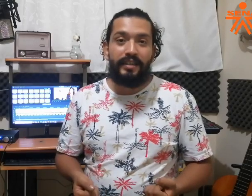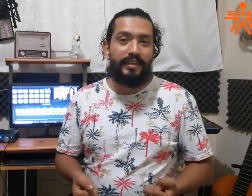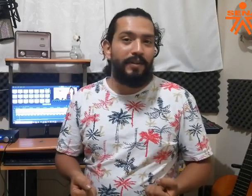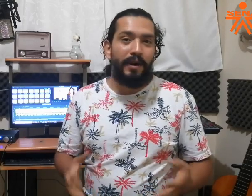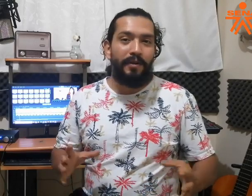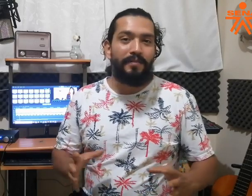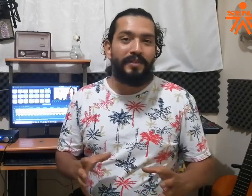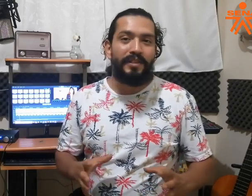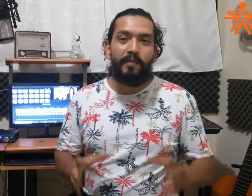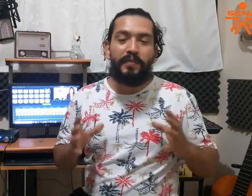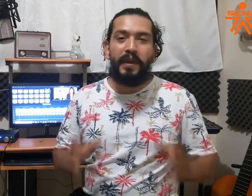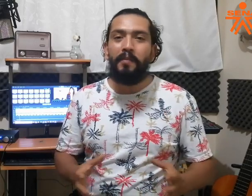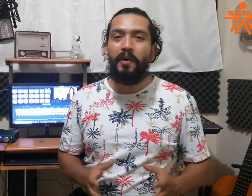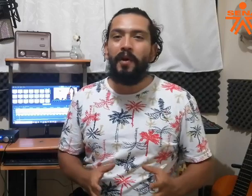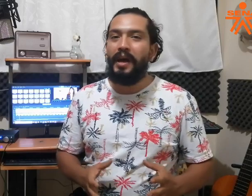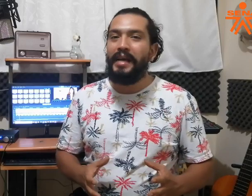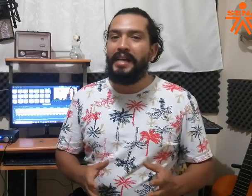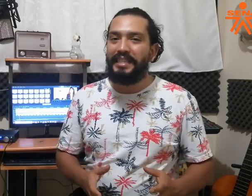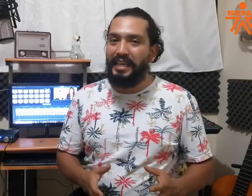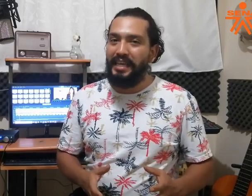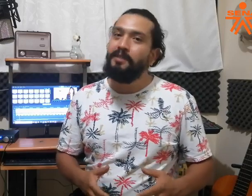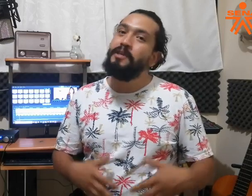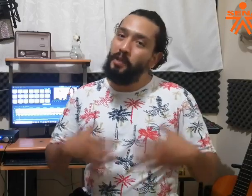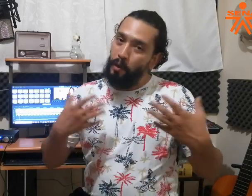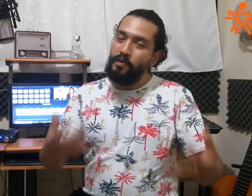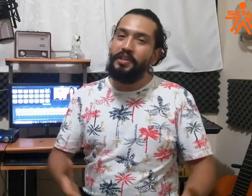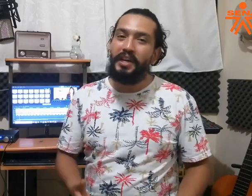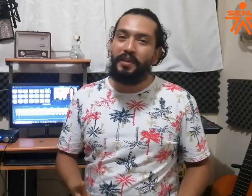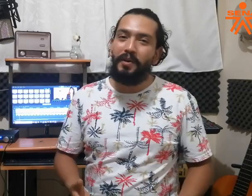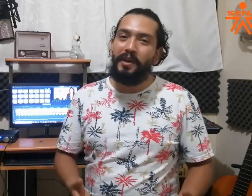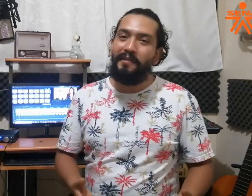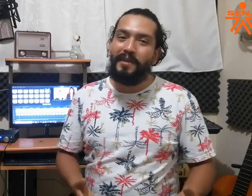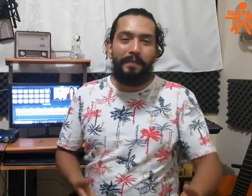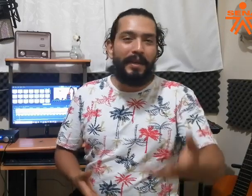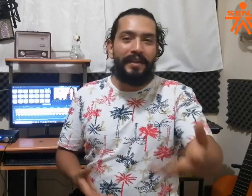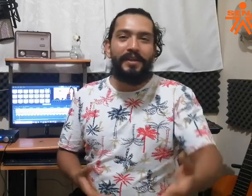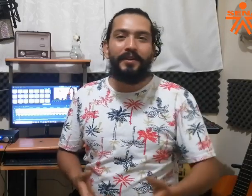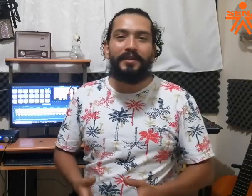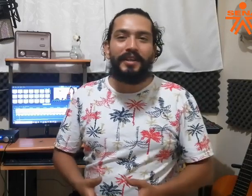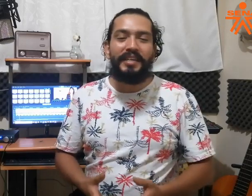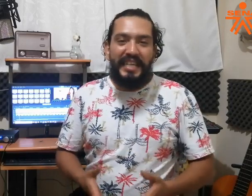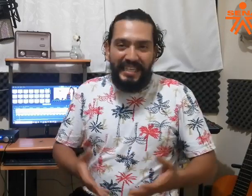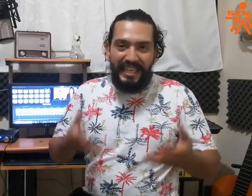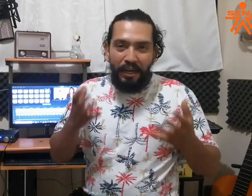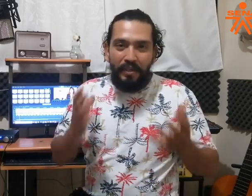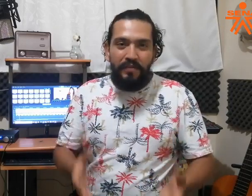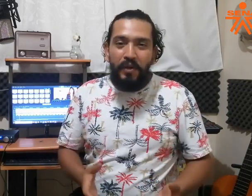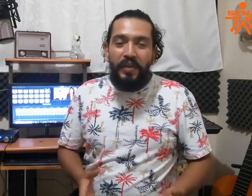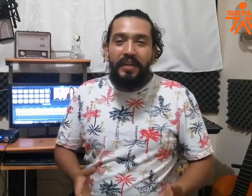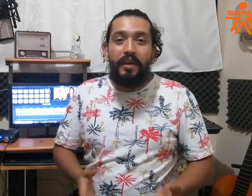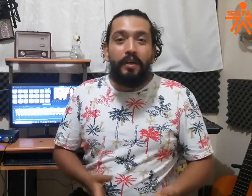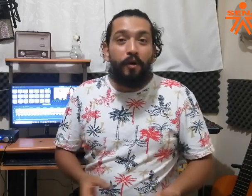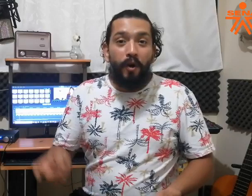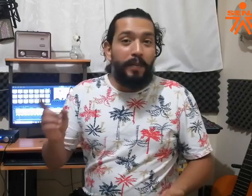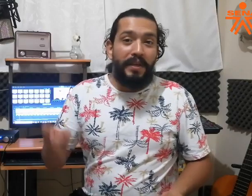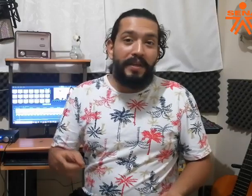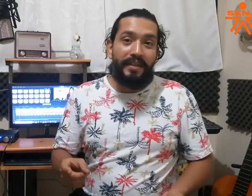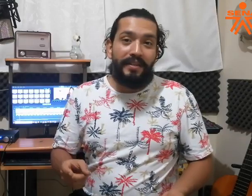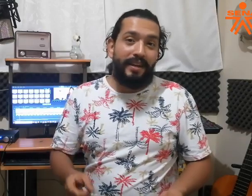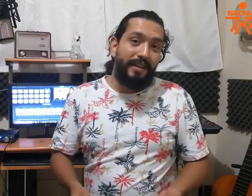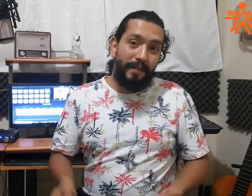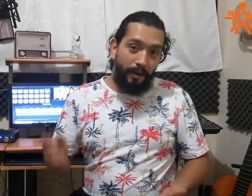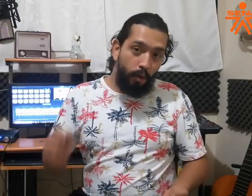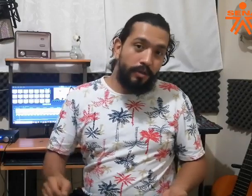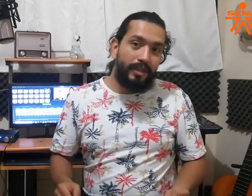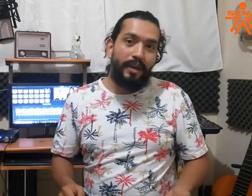señas. Y bueno, sin más preámbulo, este es nuestro concierto. Bienvenidos y que se lo disfruten. No